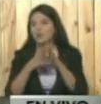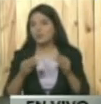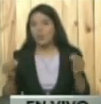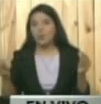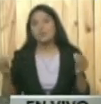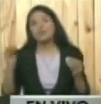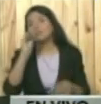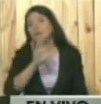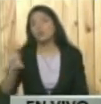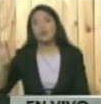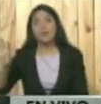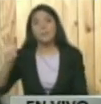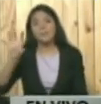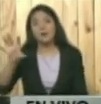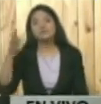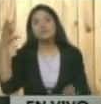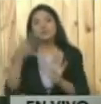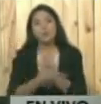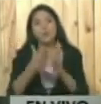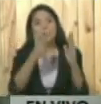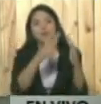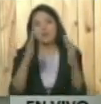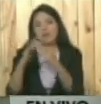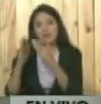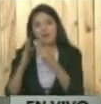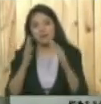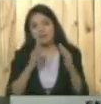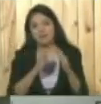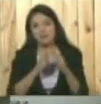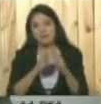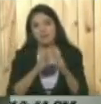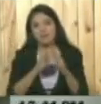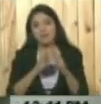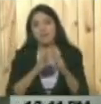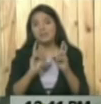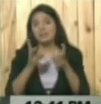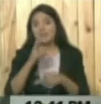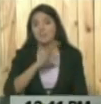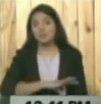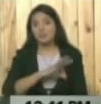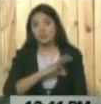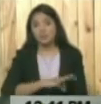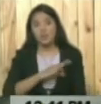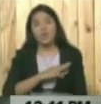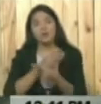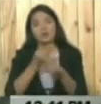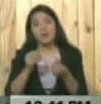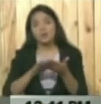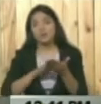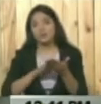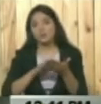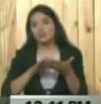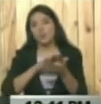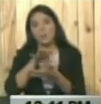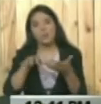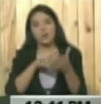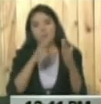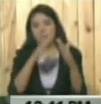del país en función de la vivienda de carácter social, en función de la resolución del problema de la